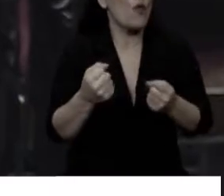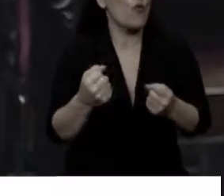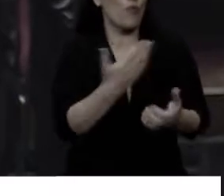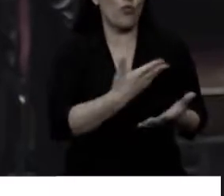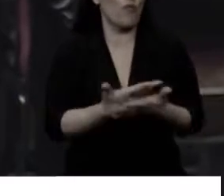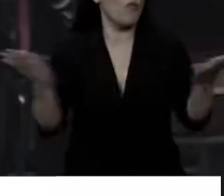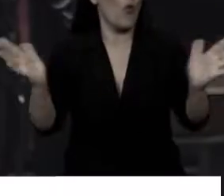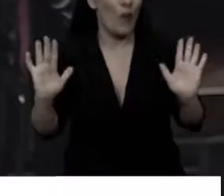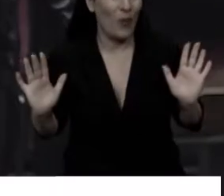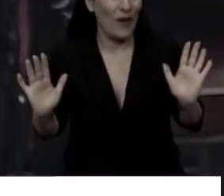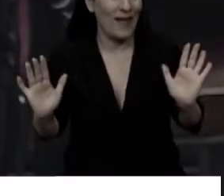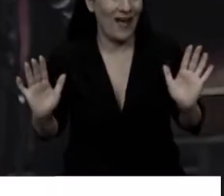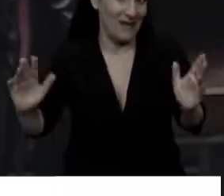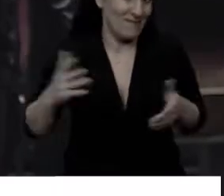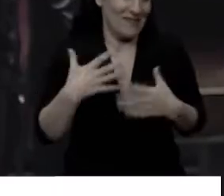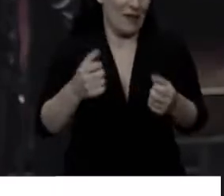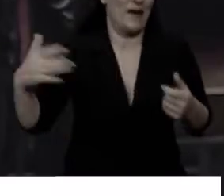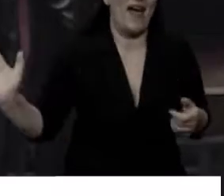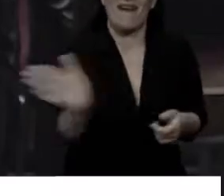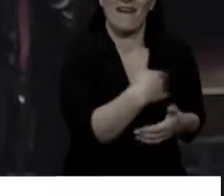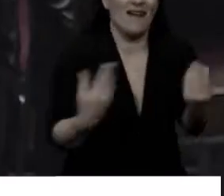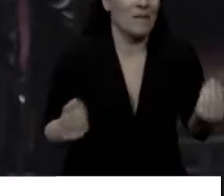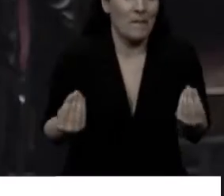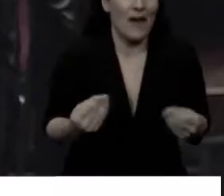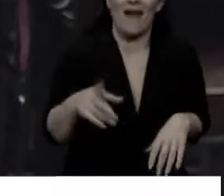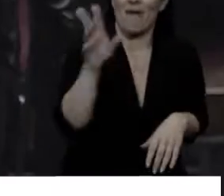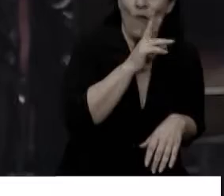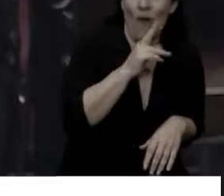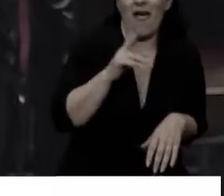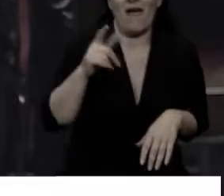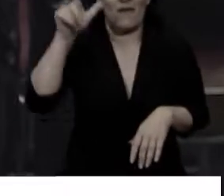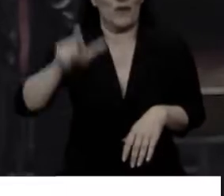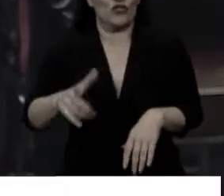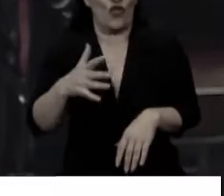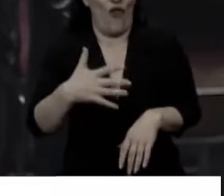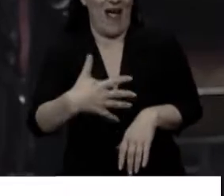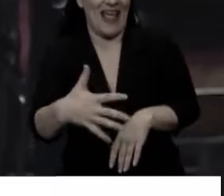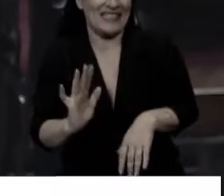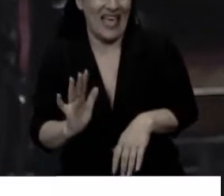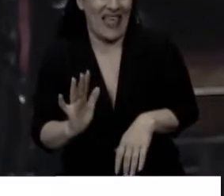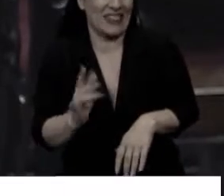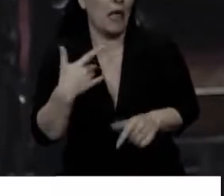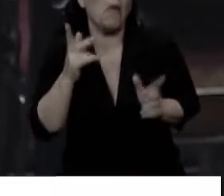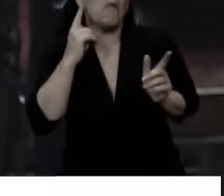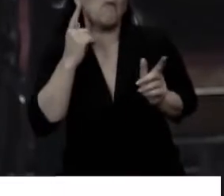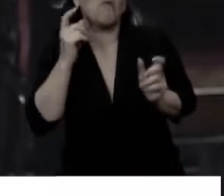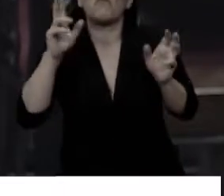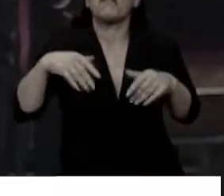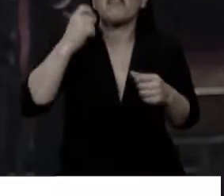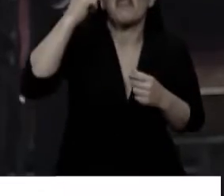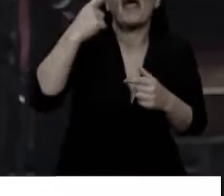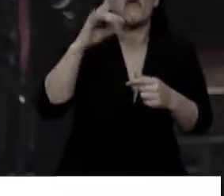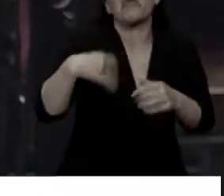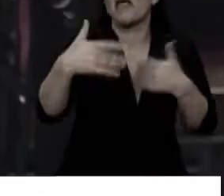tiene como eje el acompañamiento de las mujeres y de las personas gestantes, sea cual fuere su plan de vida.